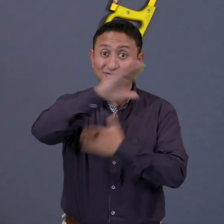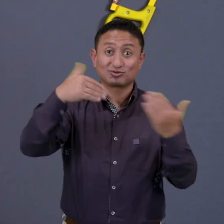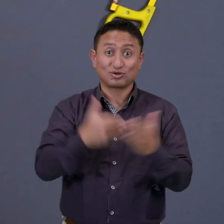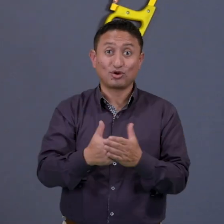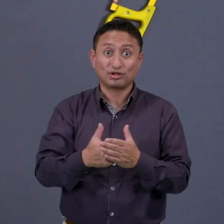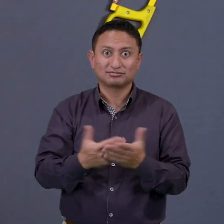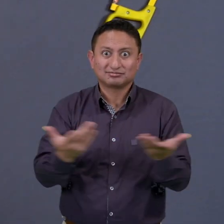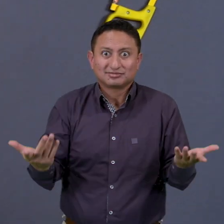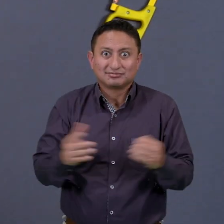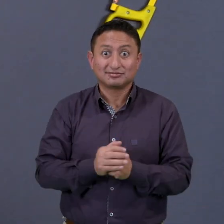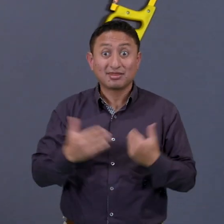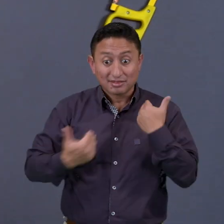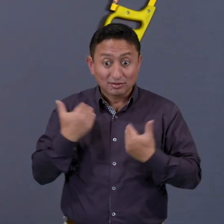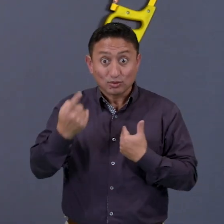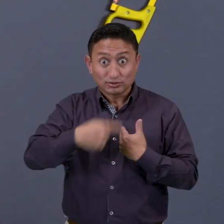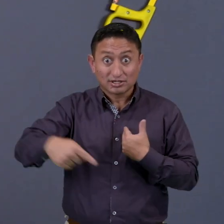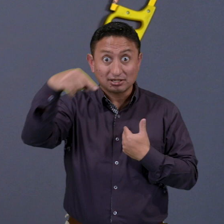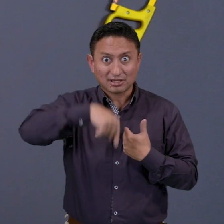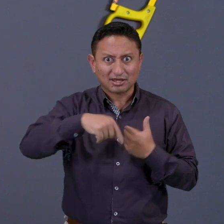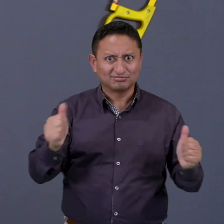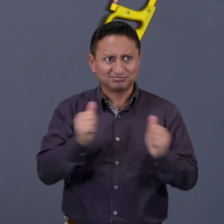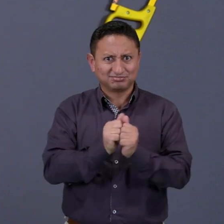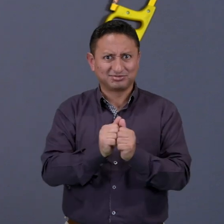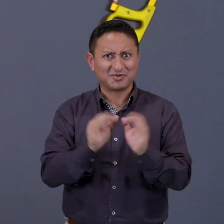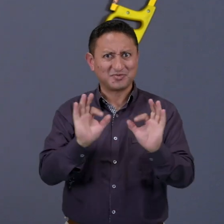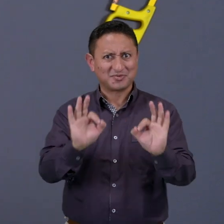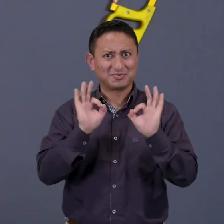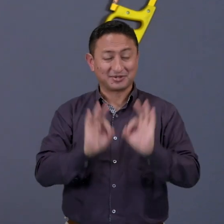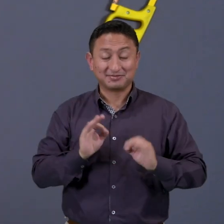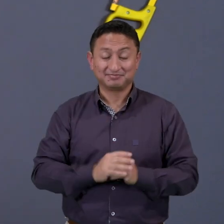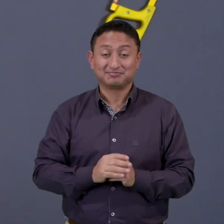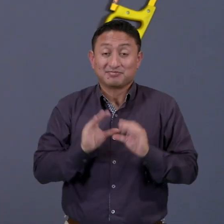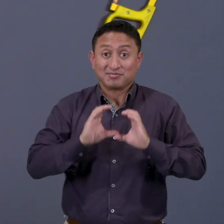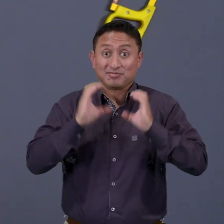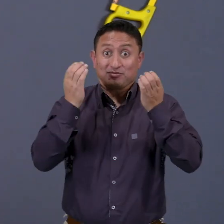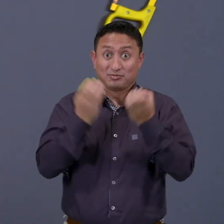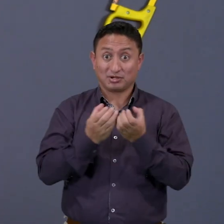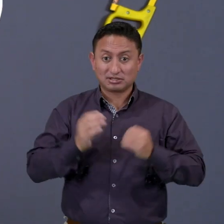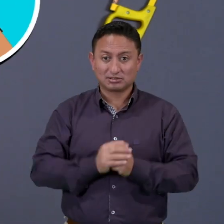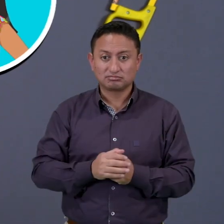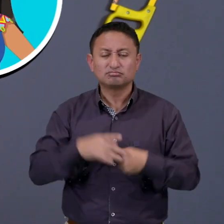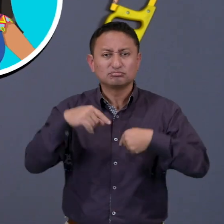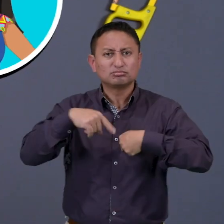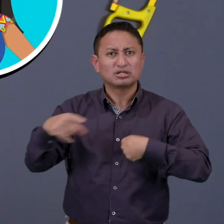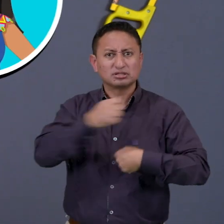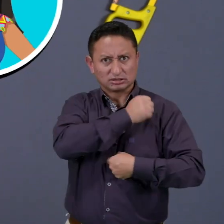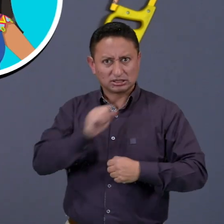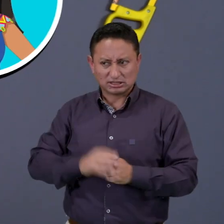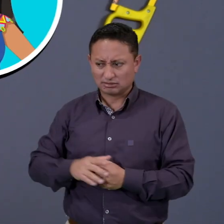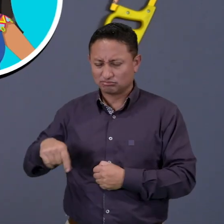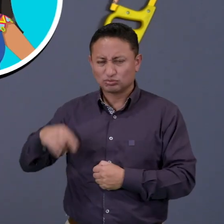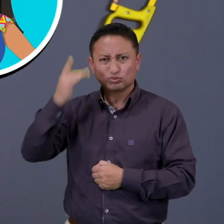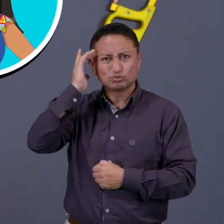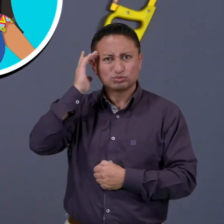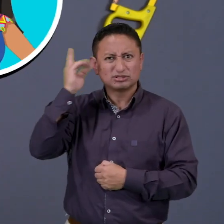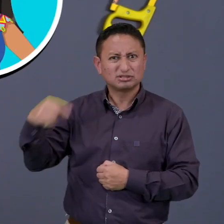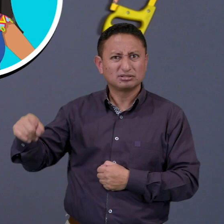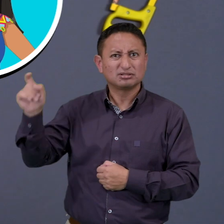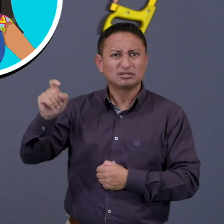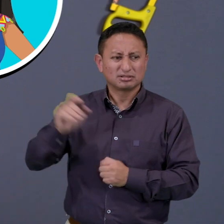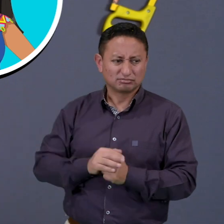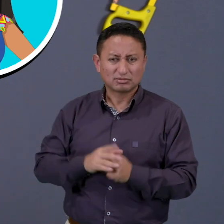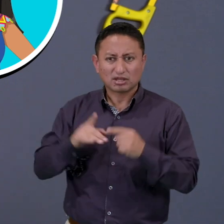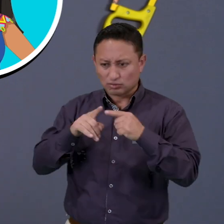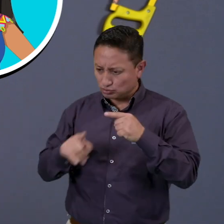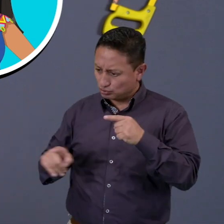Hola a todos y todas, me alegra mucho que nos acompañen a esta clase de Hágale VT. Les cuento que encontré a Sisa algo preocupada porque necesita hacer